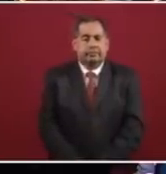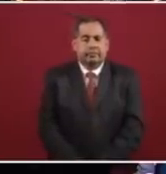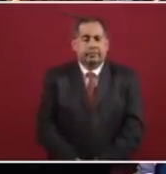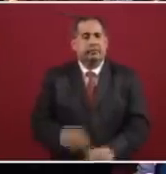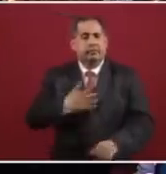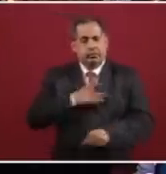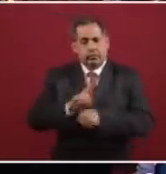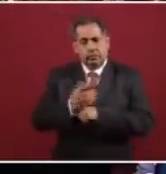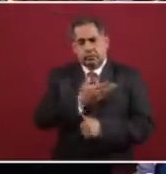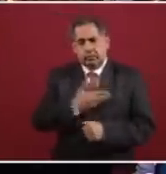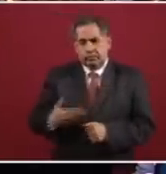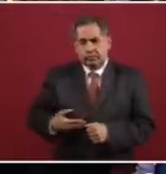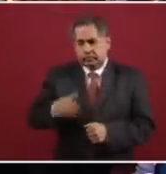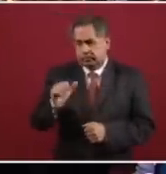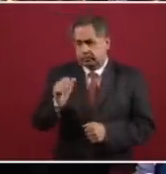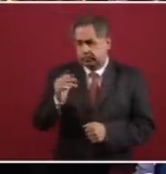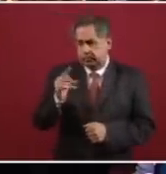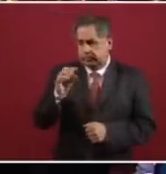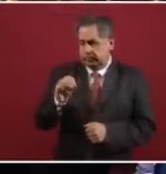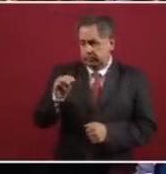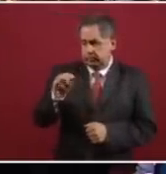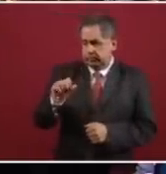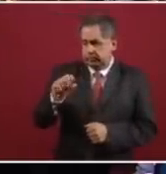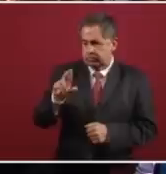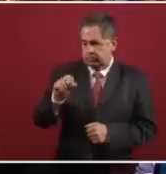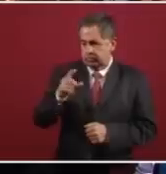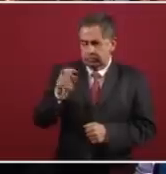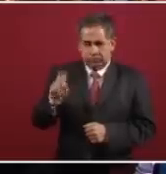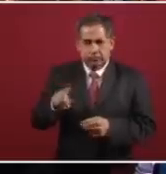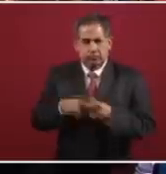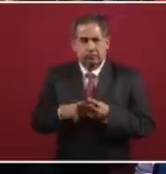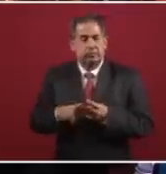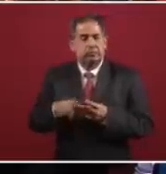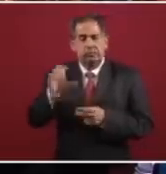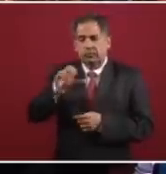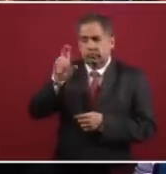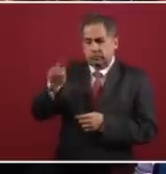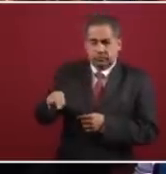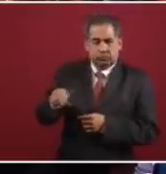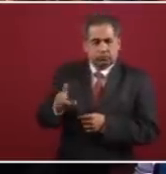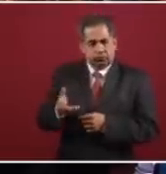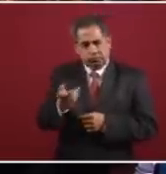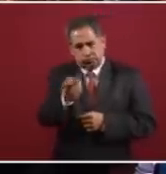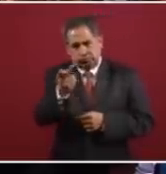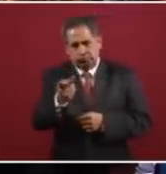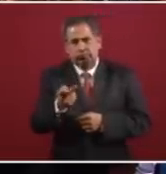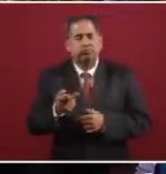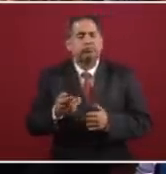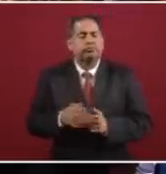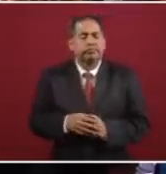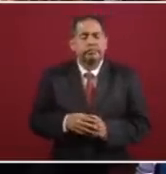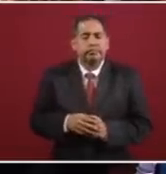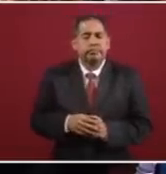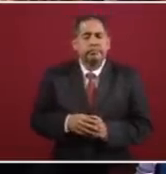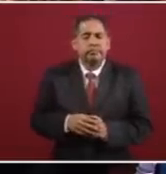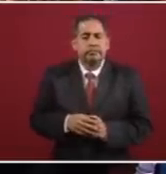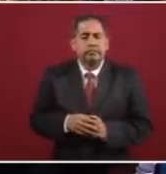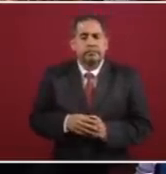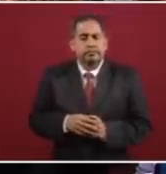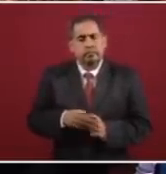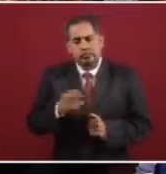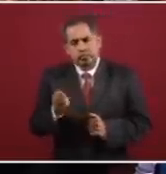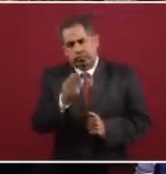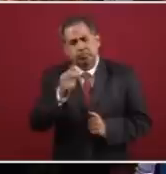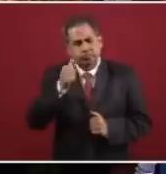Buenos días, presidente. Alberto Marroquín Espinosa, de JF Informa desde Cancún, Frecuencia CAT, y Es Ahora AM desde Querétaro.